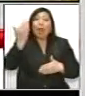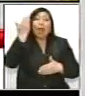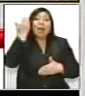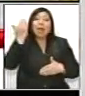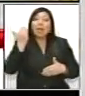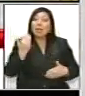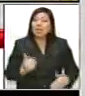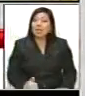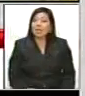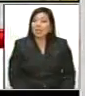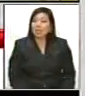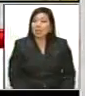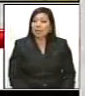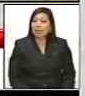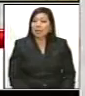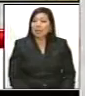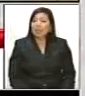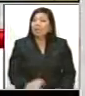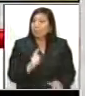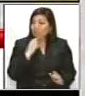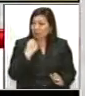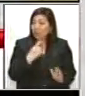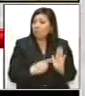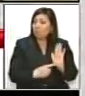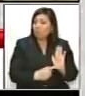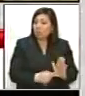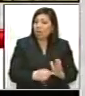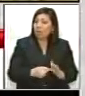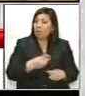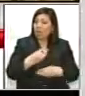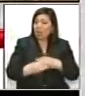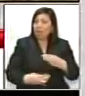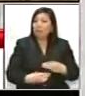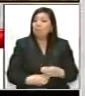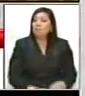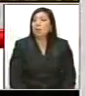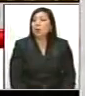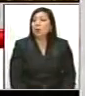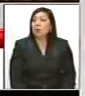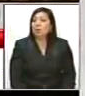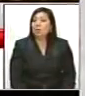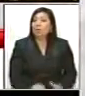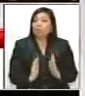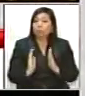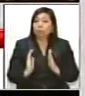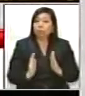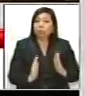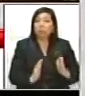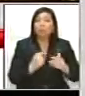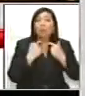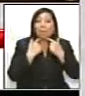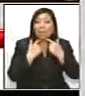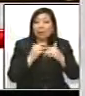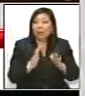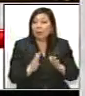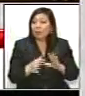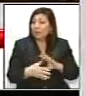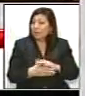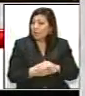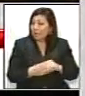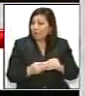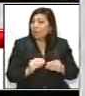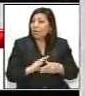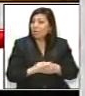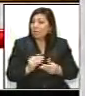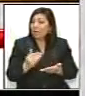antepasados y que deben ser mostradas al mundo. El Cañón de los Perdidos, en una etapa de la historia, constituye